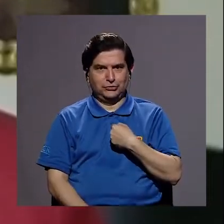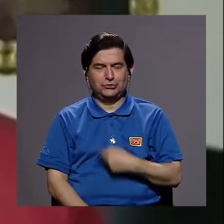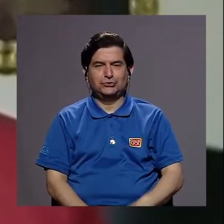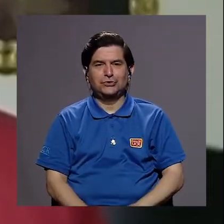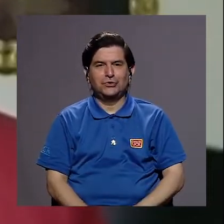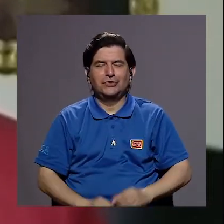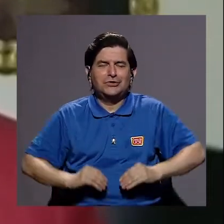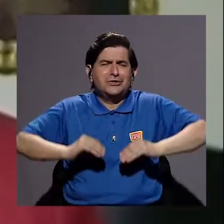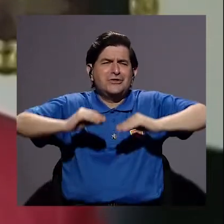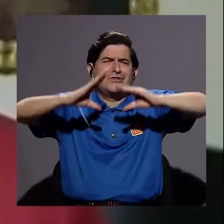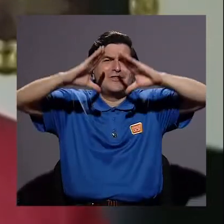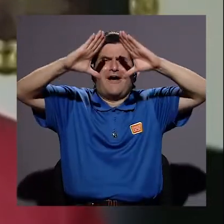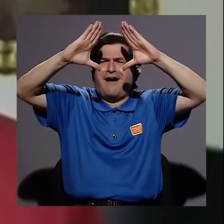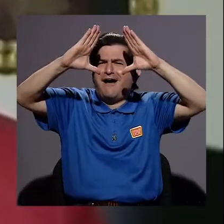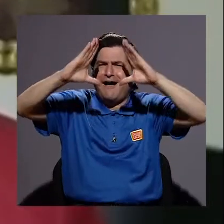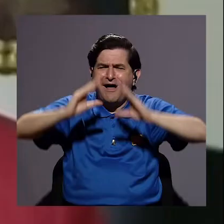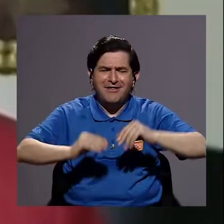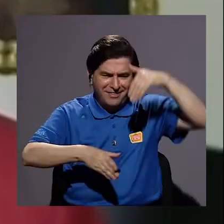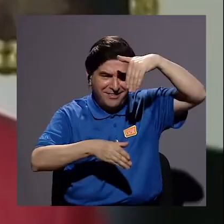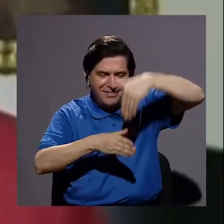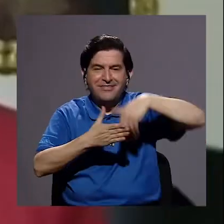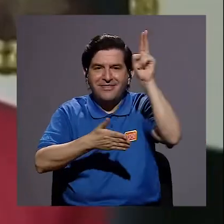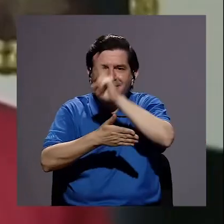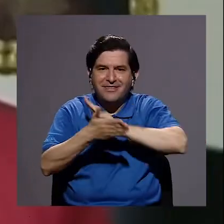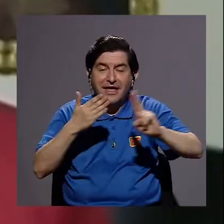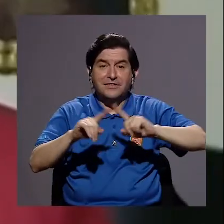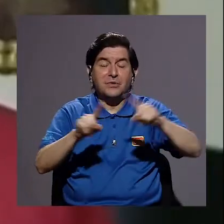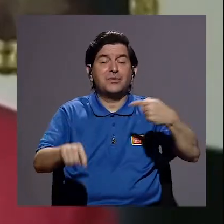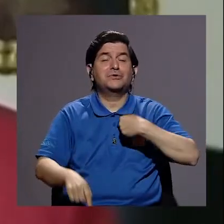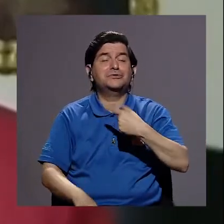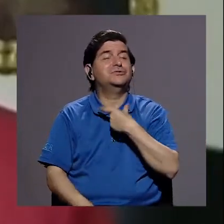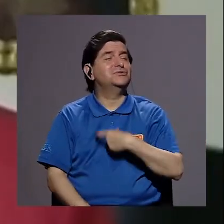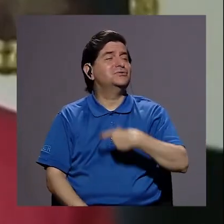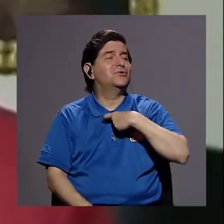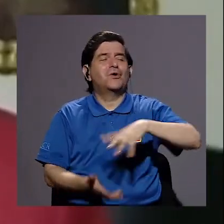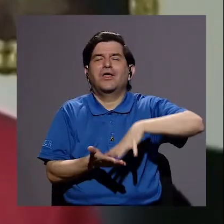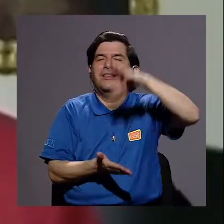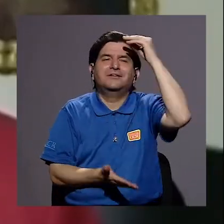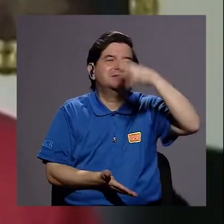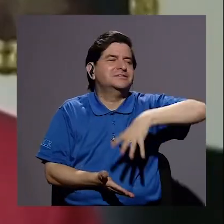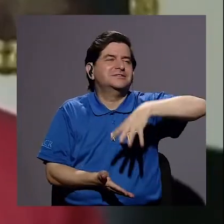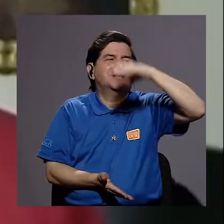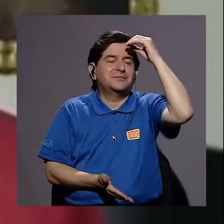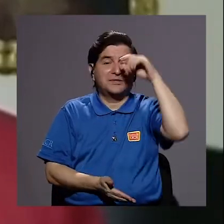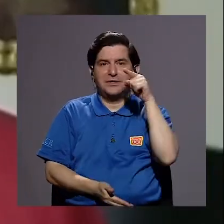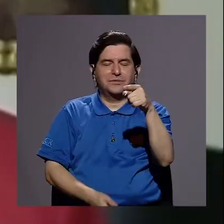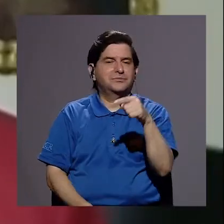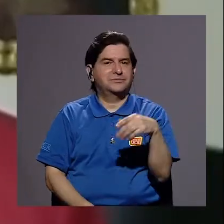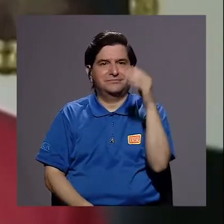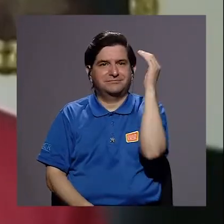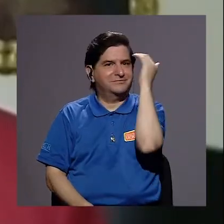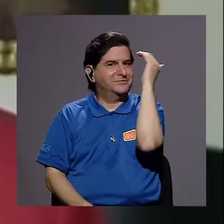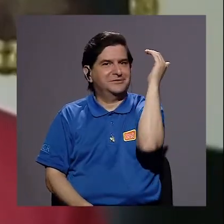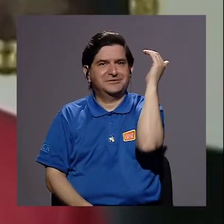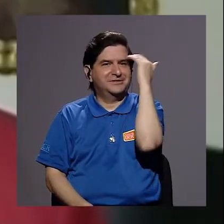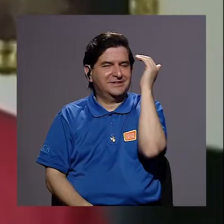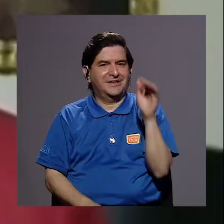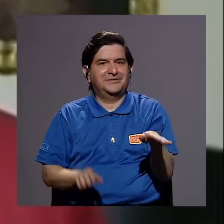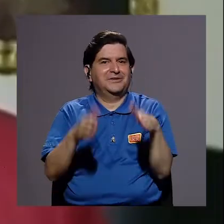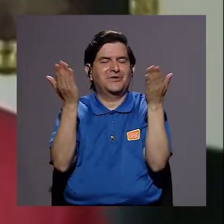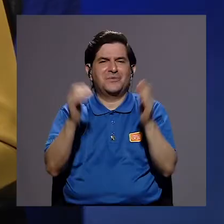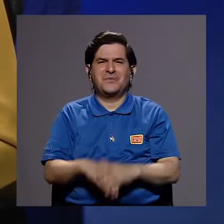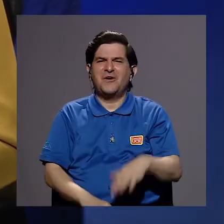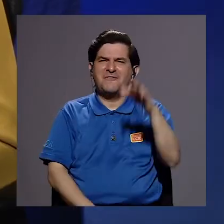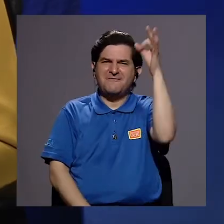pasaba todo el santo día en la universidad, pero con unas ganas de aprender, como usted no se tiene una